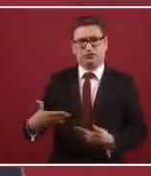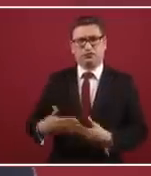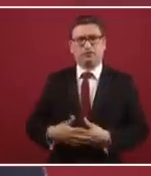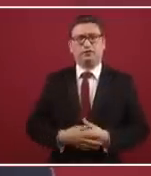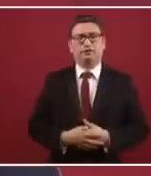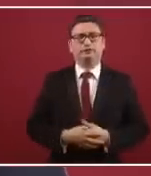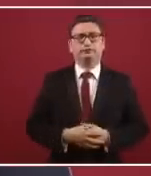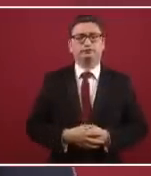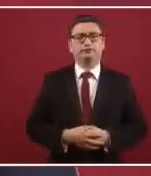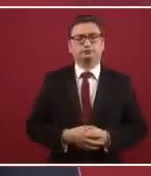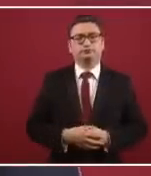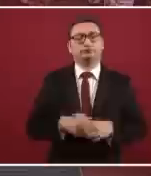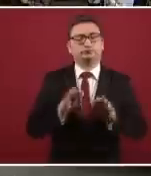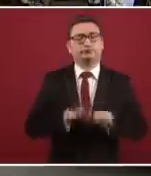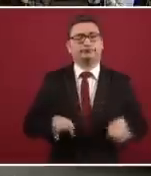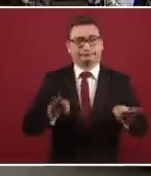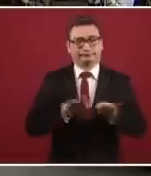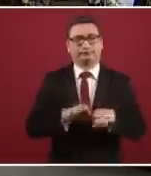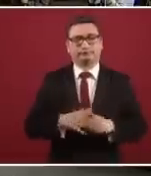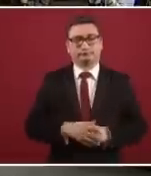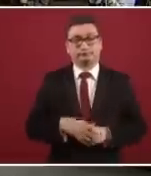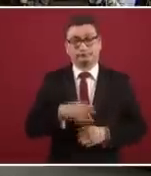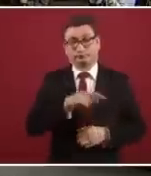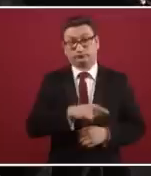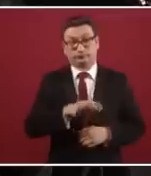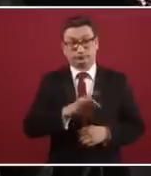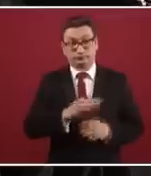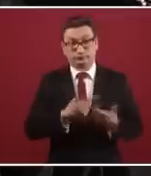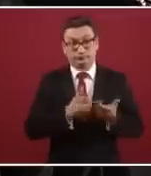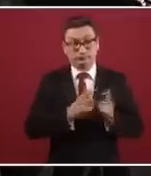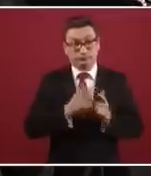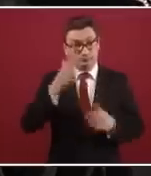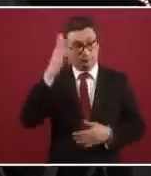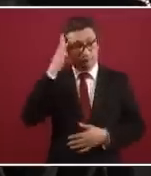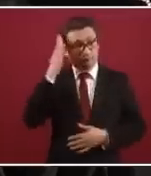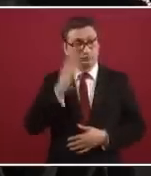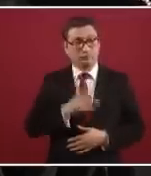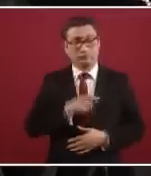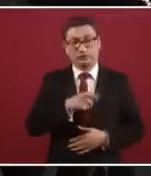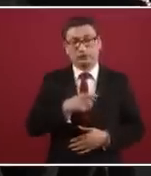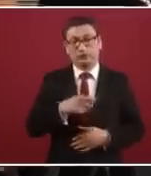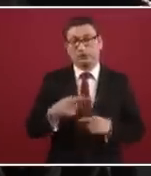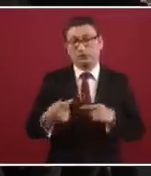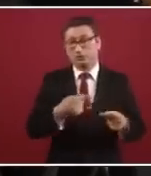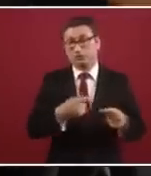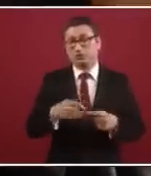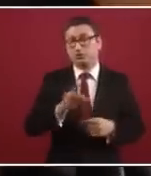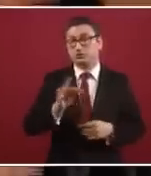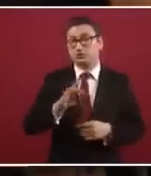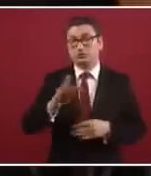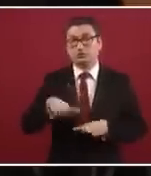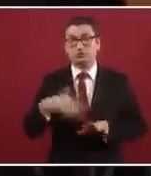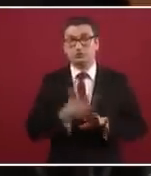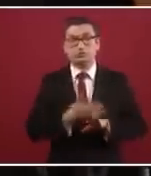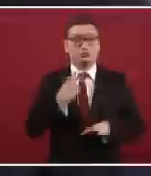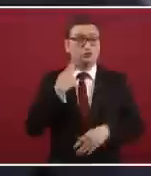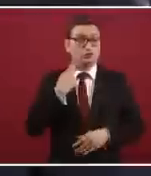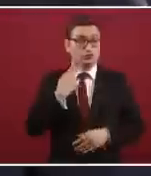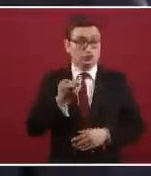Eso es importante. Por ser dirigente de un partido de oposición, ¿cree que se pueda prestar a un asunto de interpretación de persecución